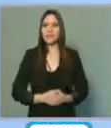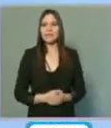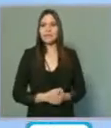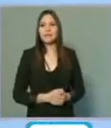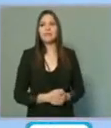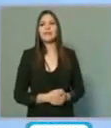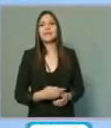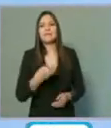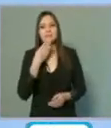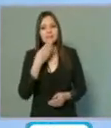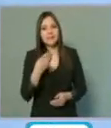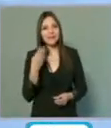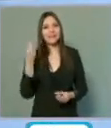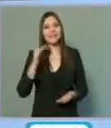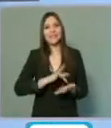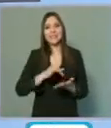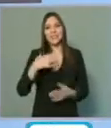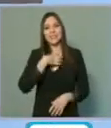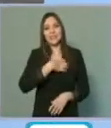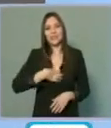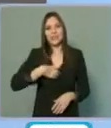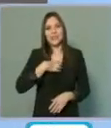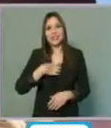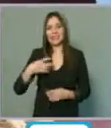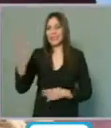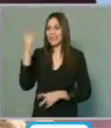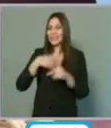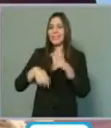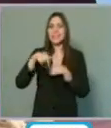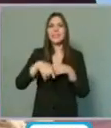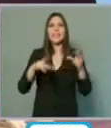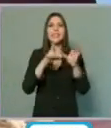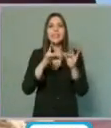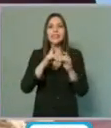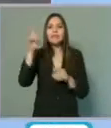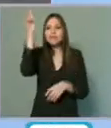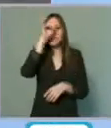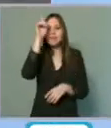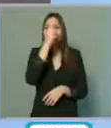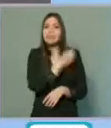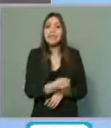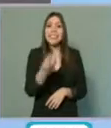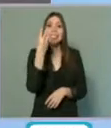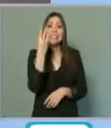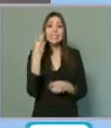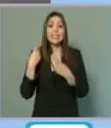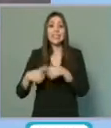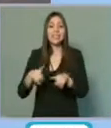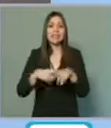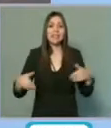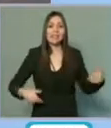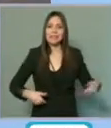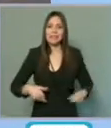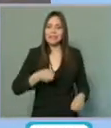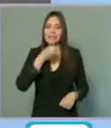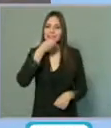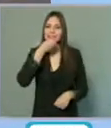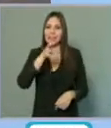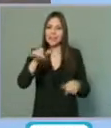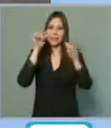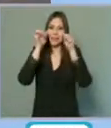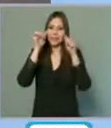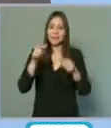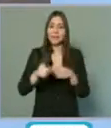muchas gracias. Muy contenta de venirles a recomendar 3 obras que son de verdad maravillosas, que no se las pueden perder. Sí. La primera se